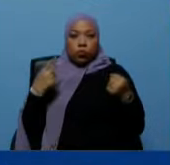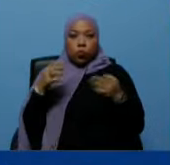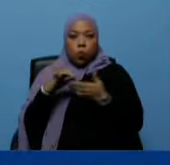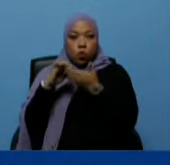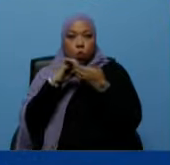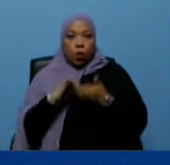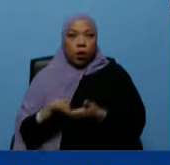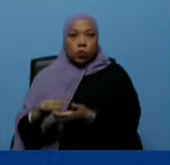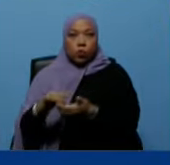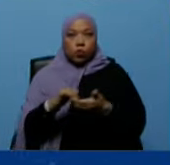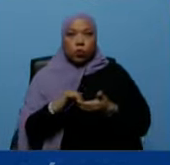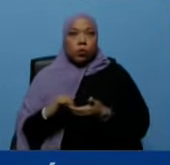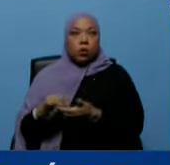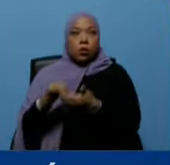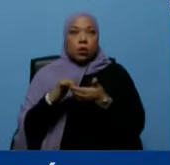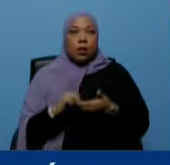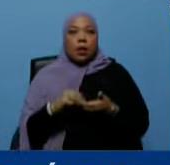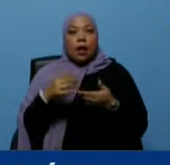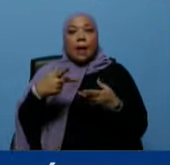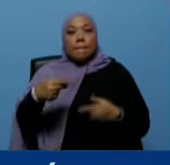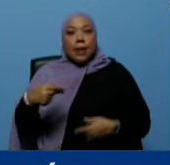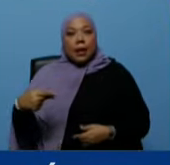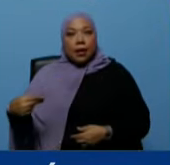trujillanos, con la gente de Valera,